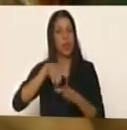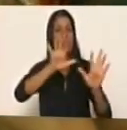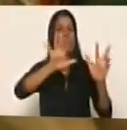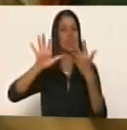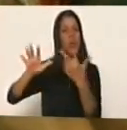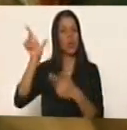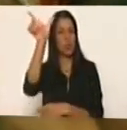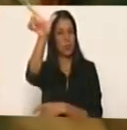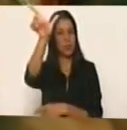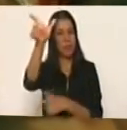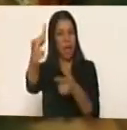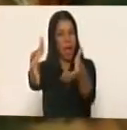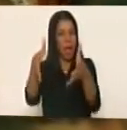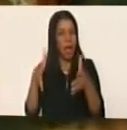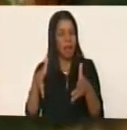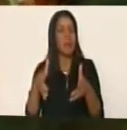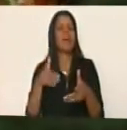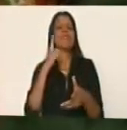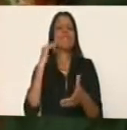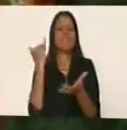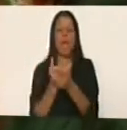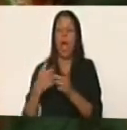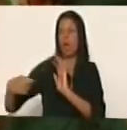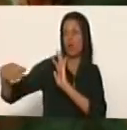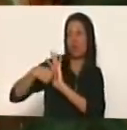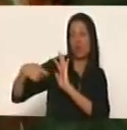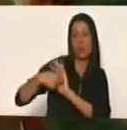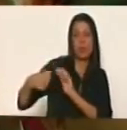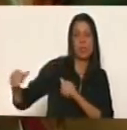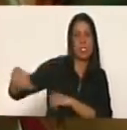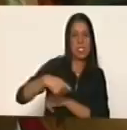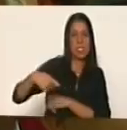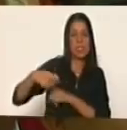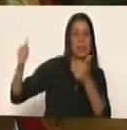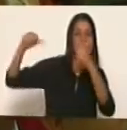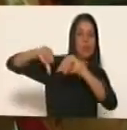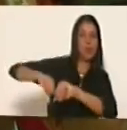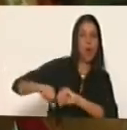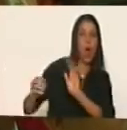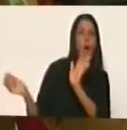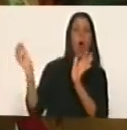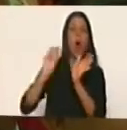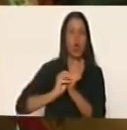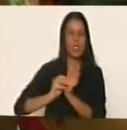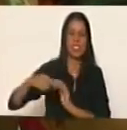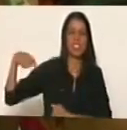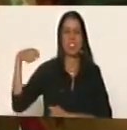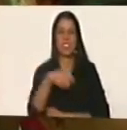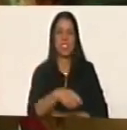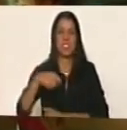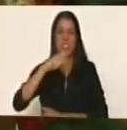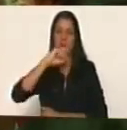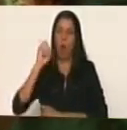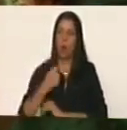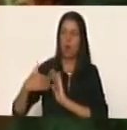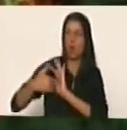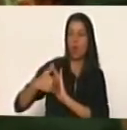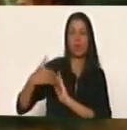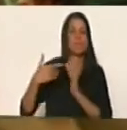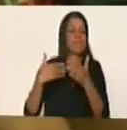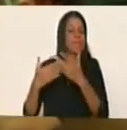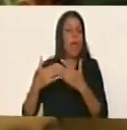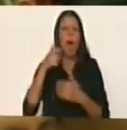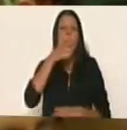de esta revolución. Y ahora yo estoy segura que después de esa arremetida, después de que nuestro pueblo ha sentido